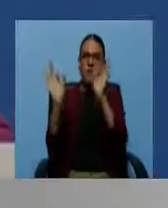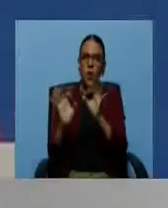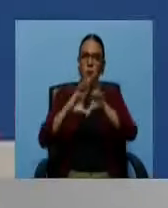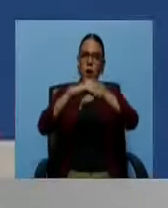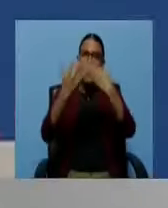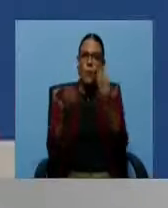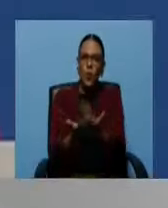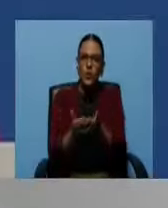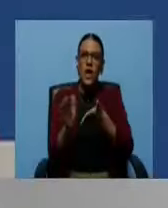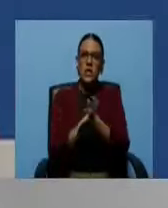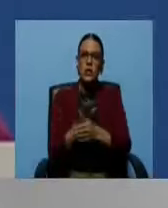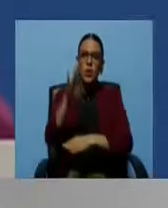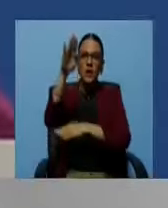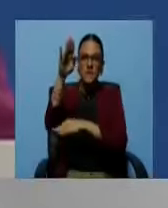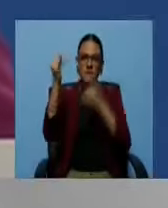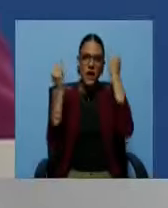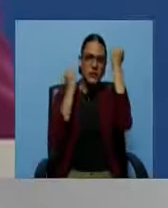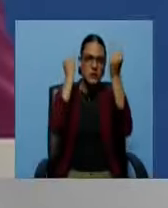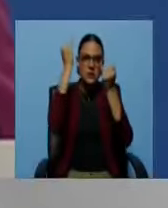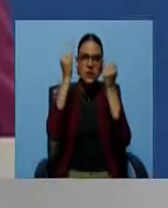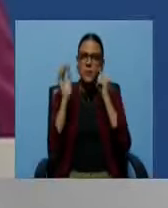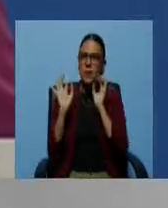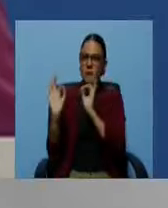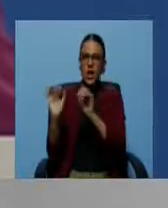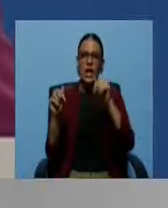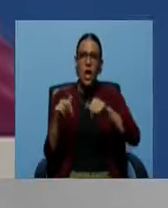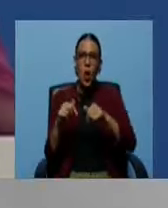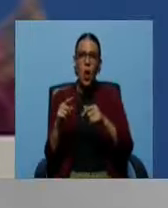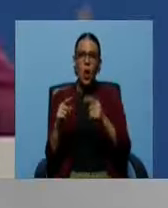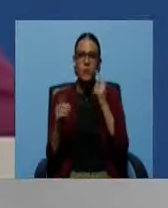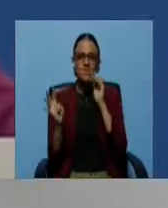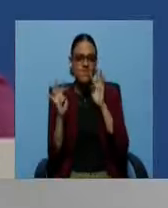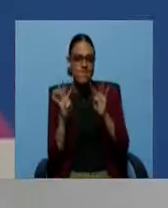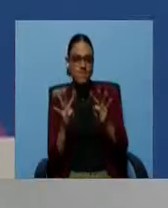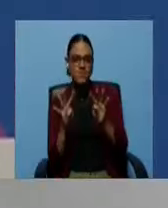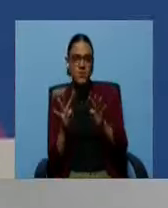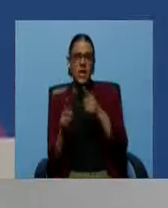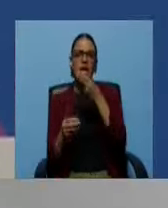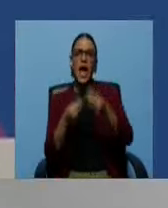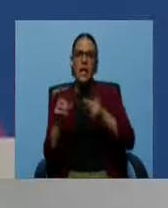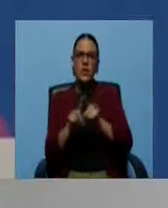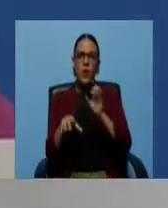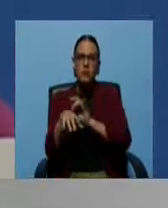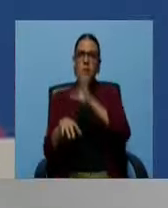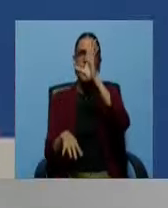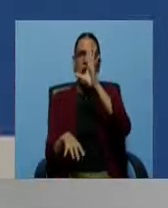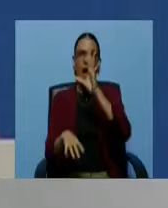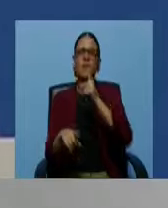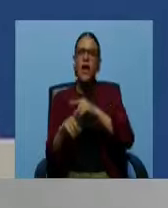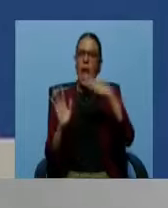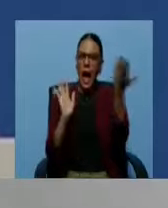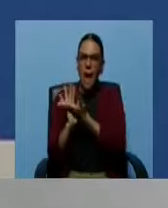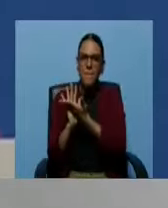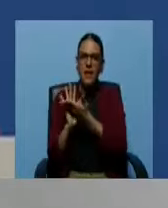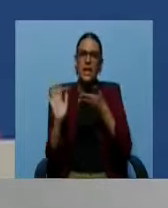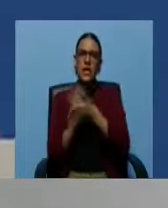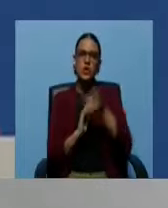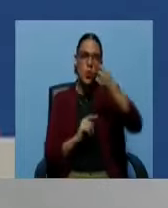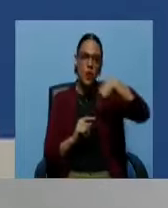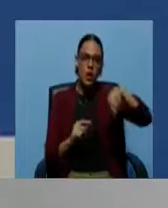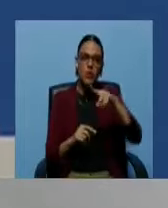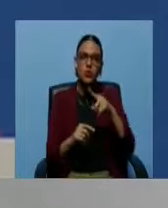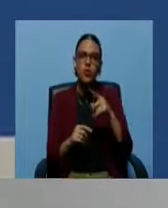mundial fascista que hoy cierne con su gravedad y amenaza la humanidad